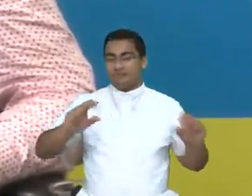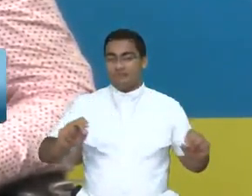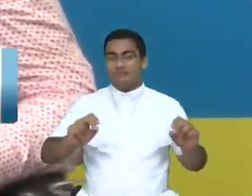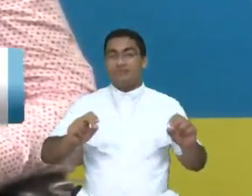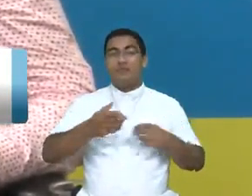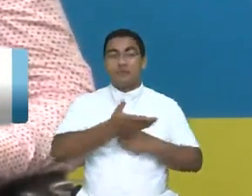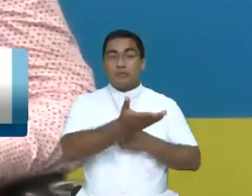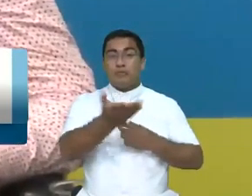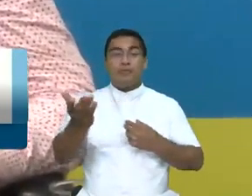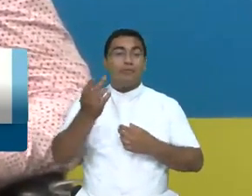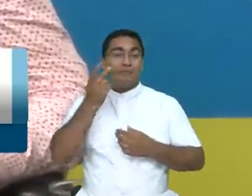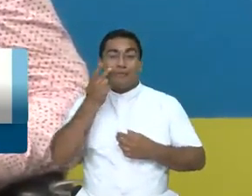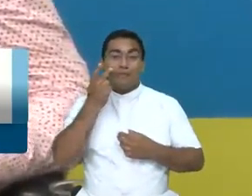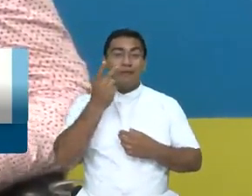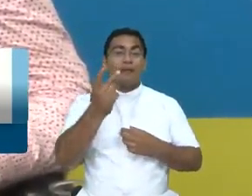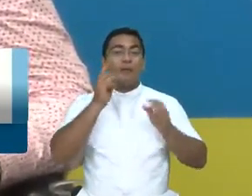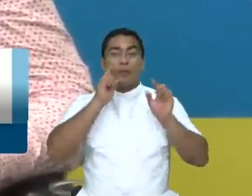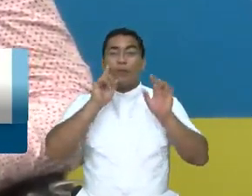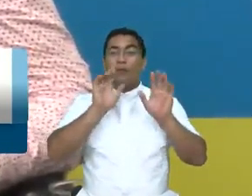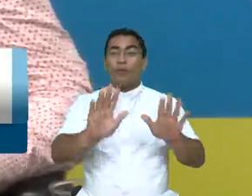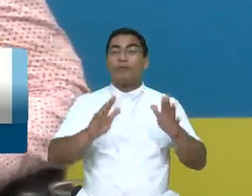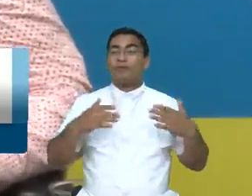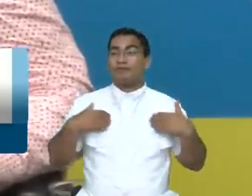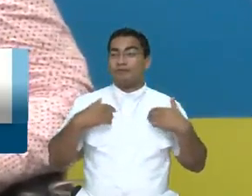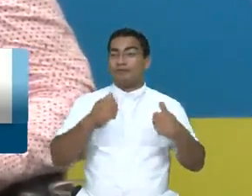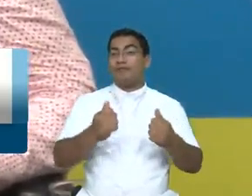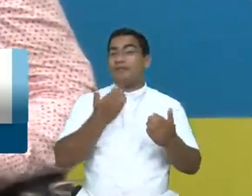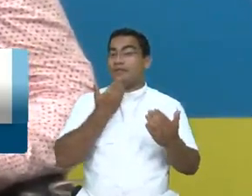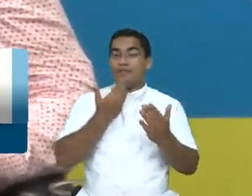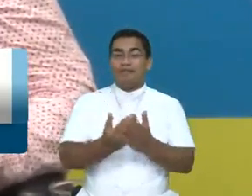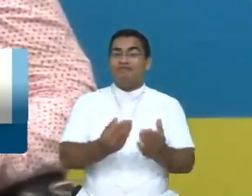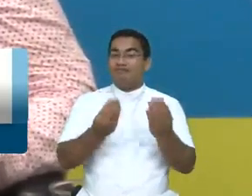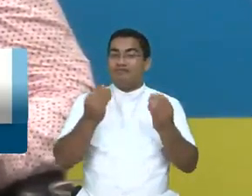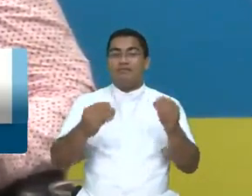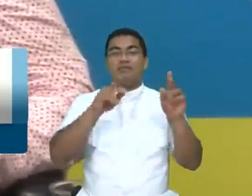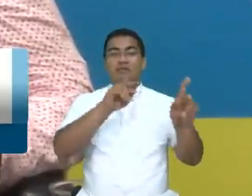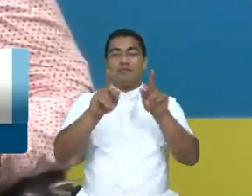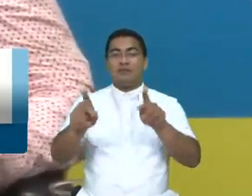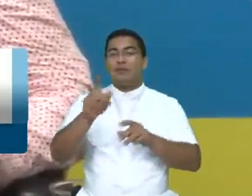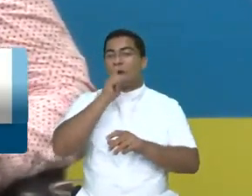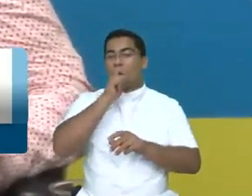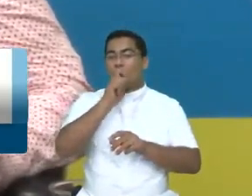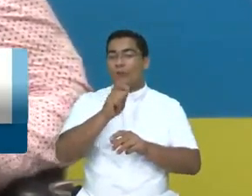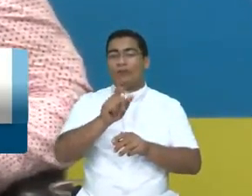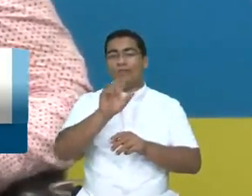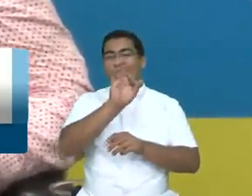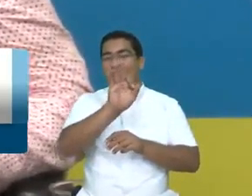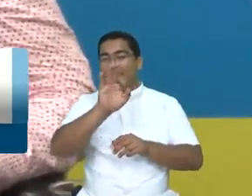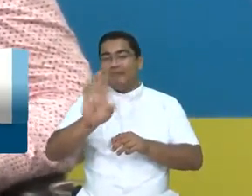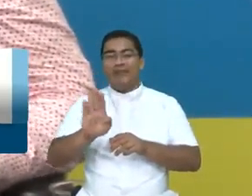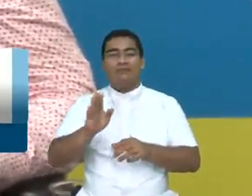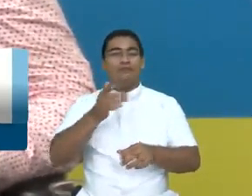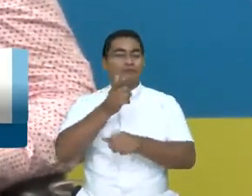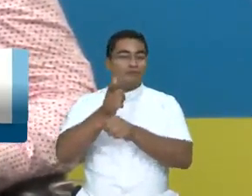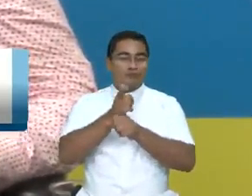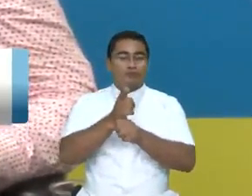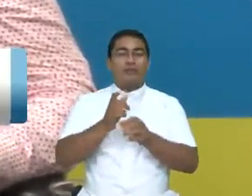Usted está viendo Prevenir es Salud. Gracias a todas las personas que nos sintonizan a través de Facebook. En